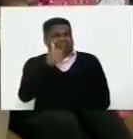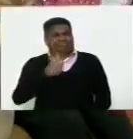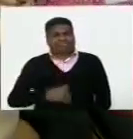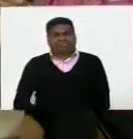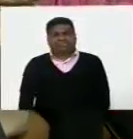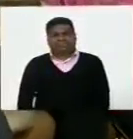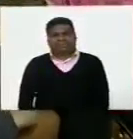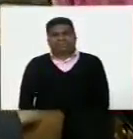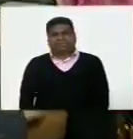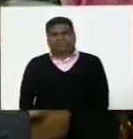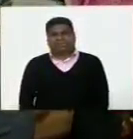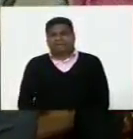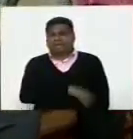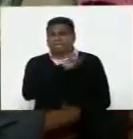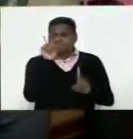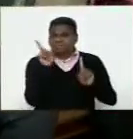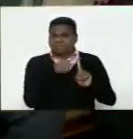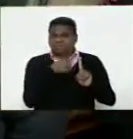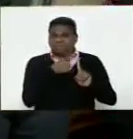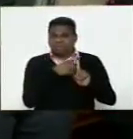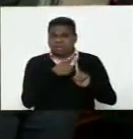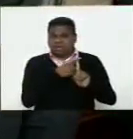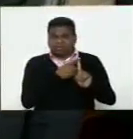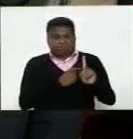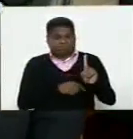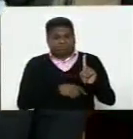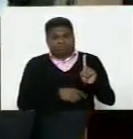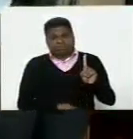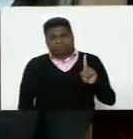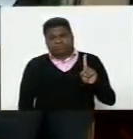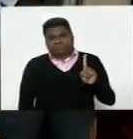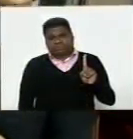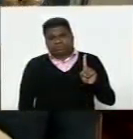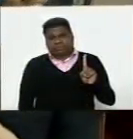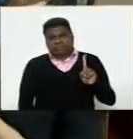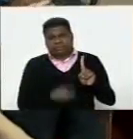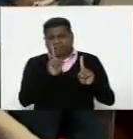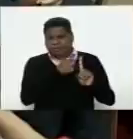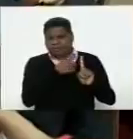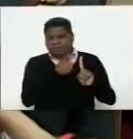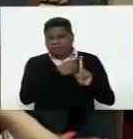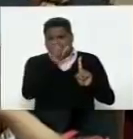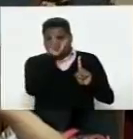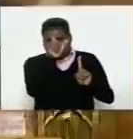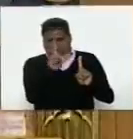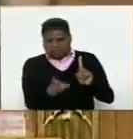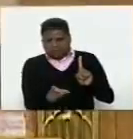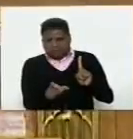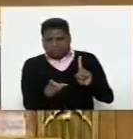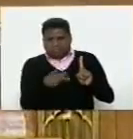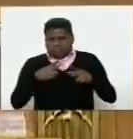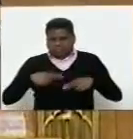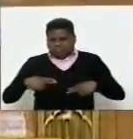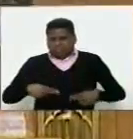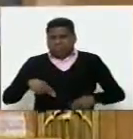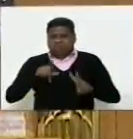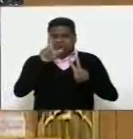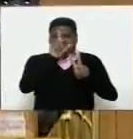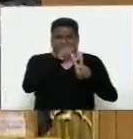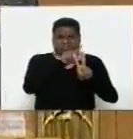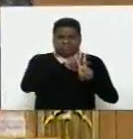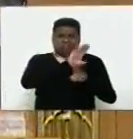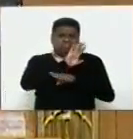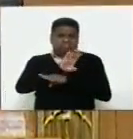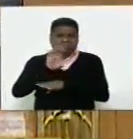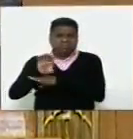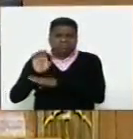que pone en primer lugar al ser humano y al cuido, la